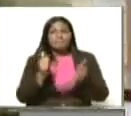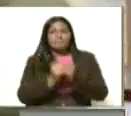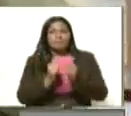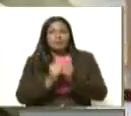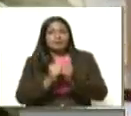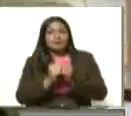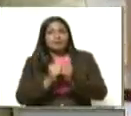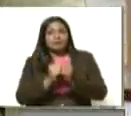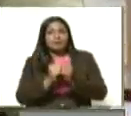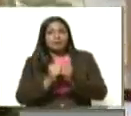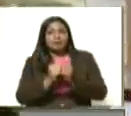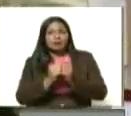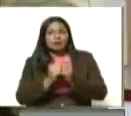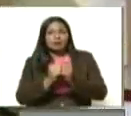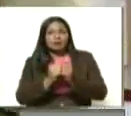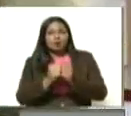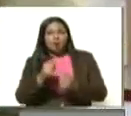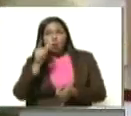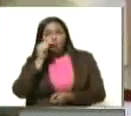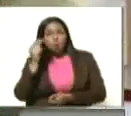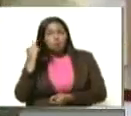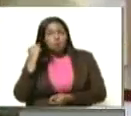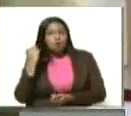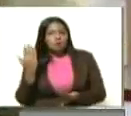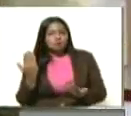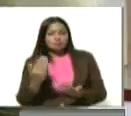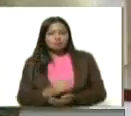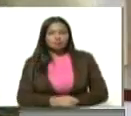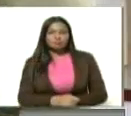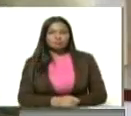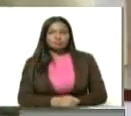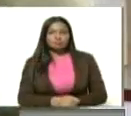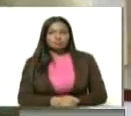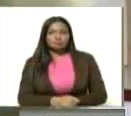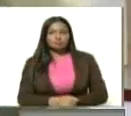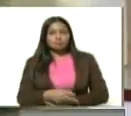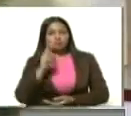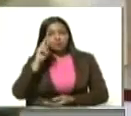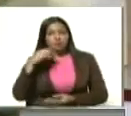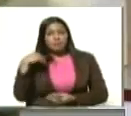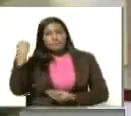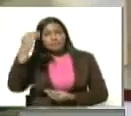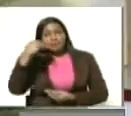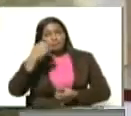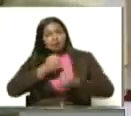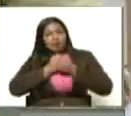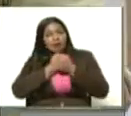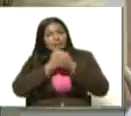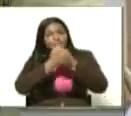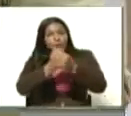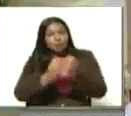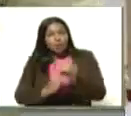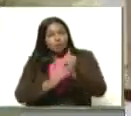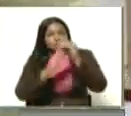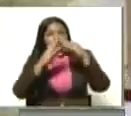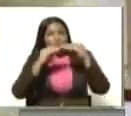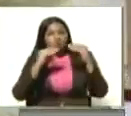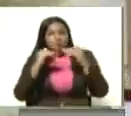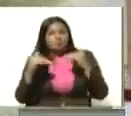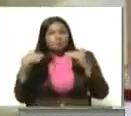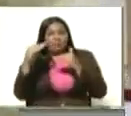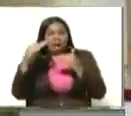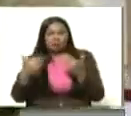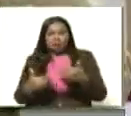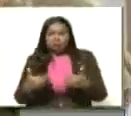de heterosexuales, un hombre y una mujer. Mira, yo pienso que el amor lo conduce todo, sin mayor